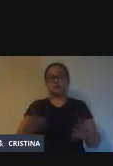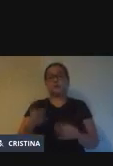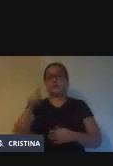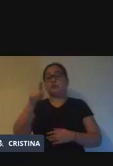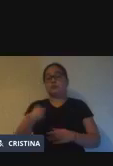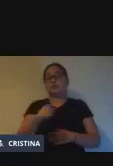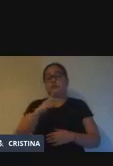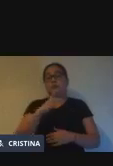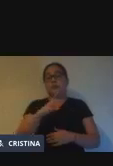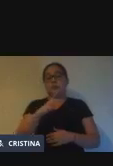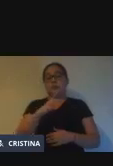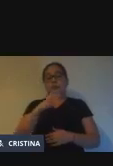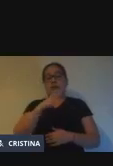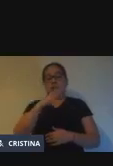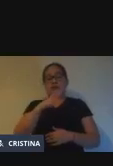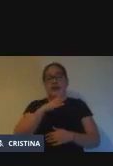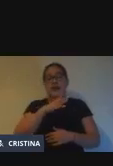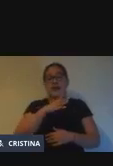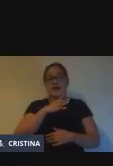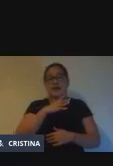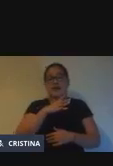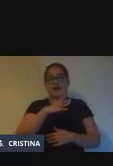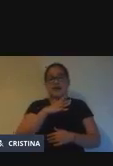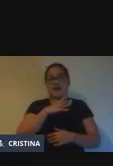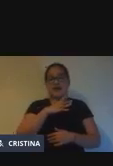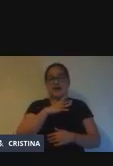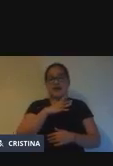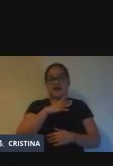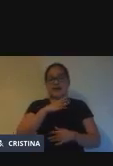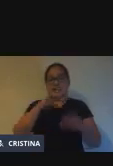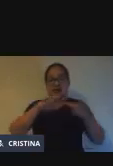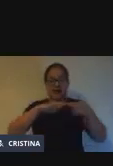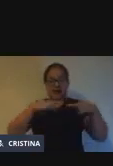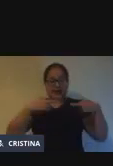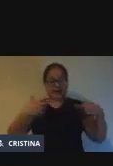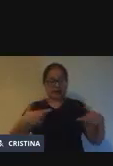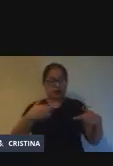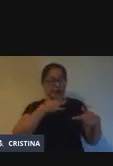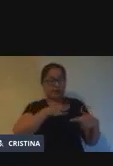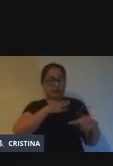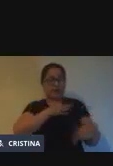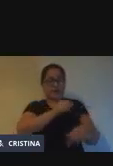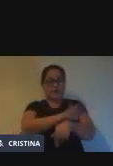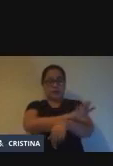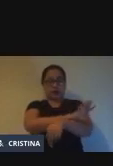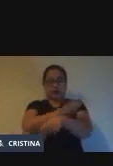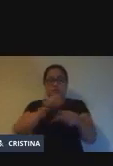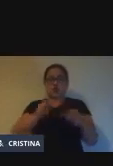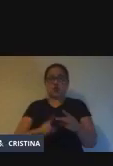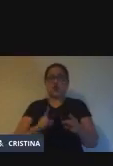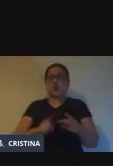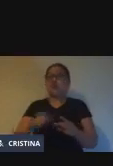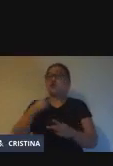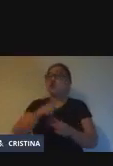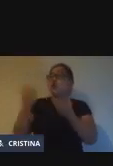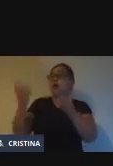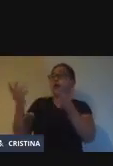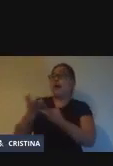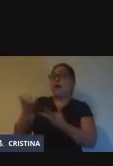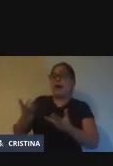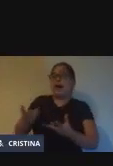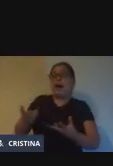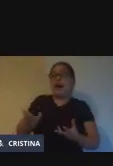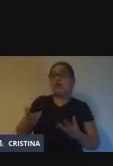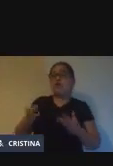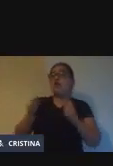de una relación, la existencia de la relación entre las emociones o la reactividad emocional, que le vamos a